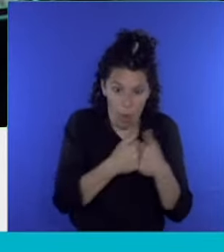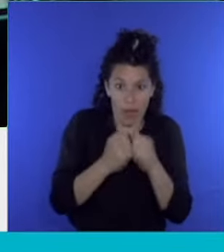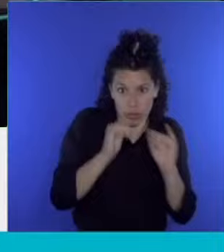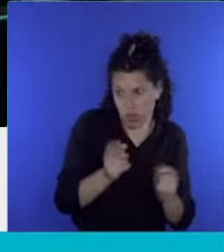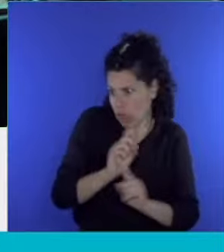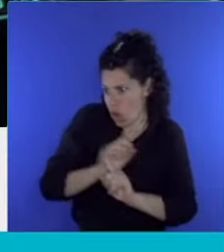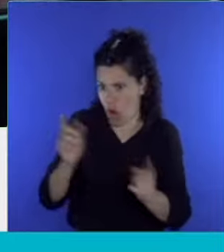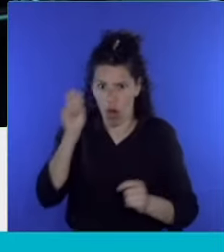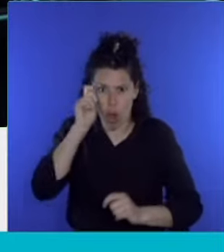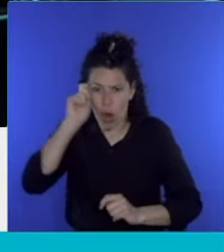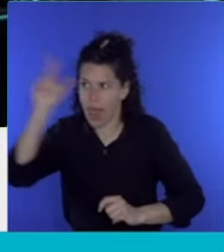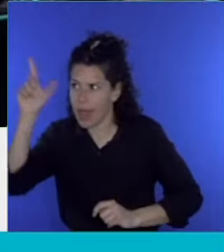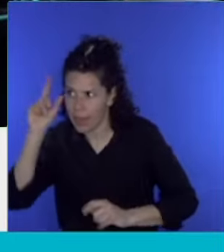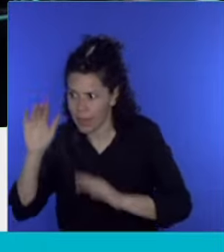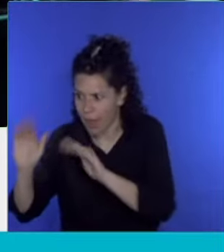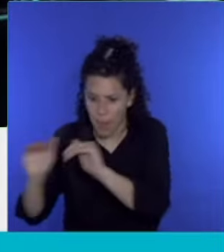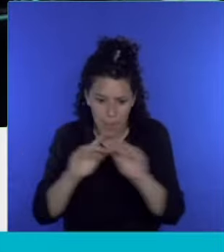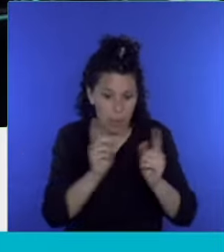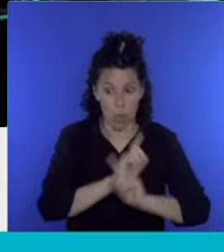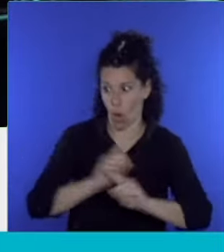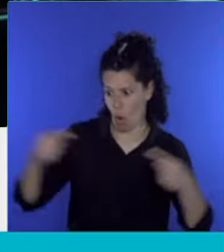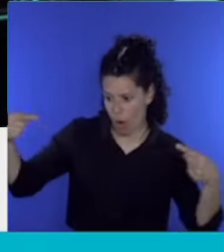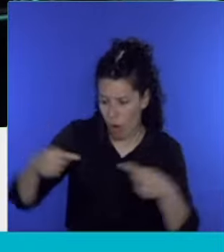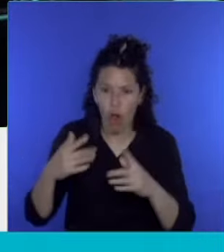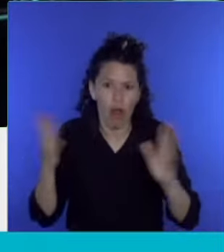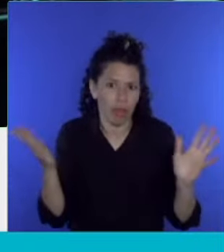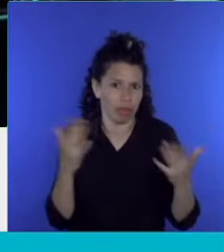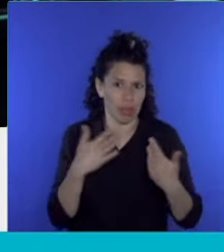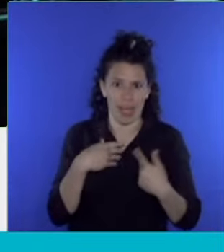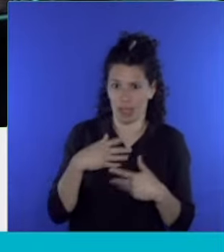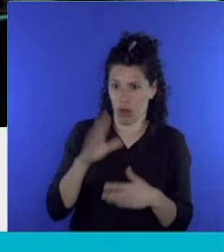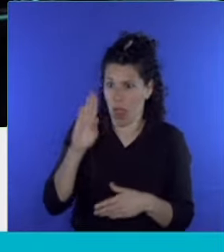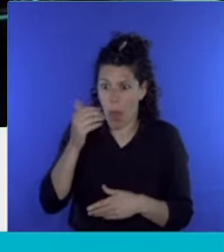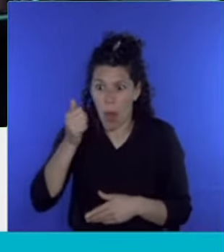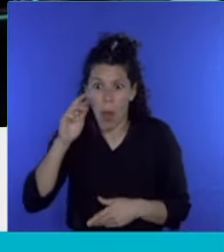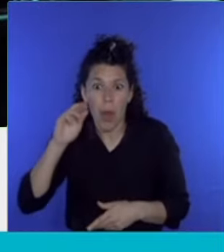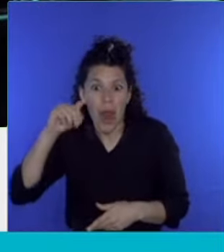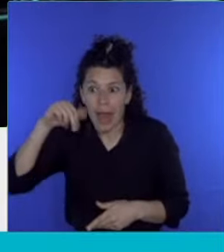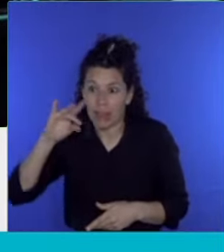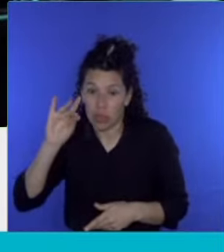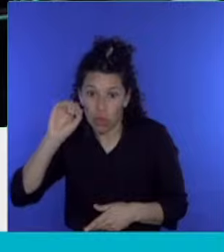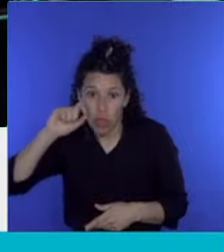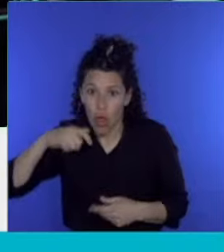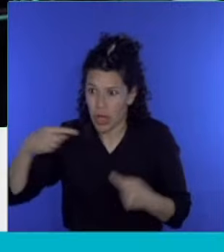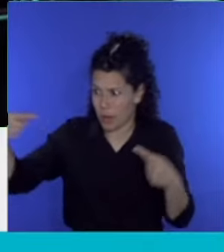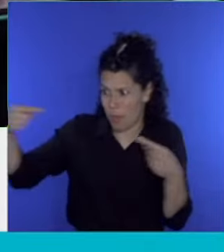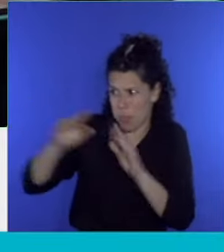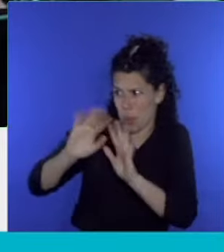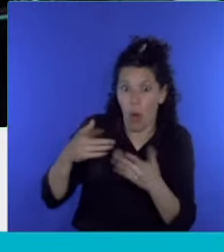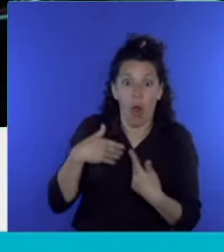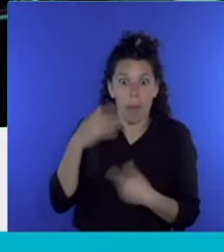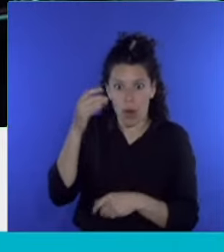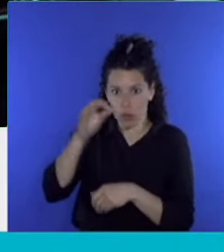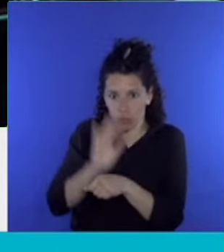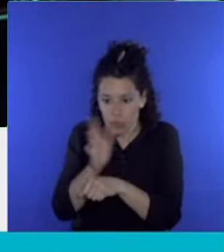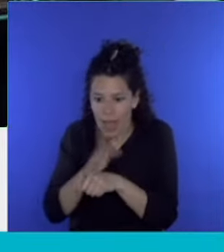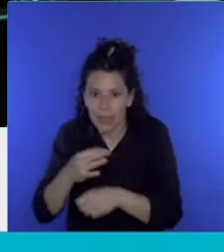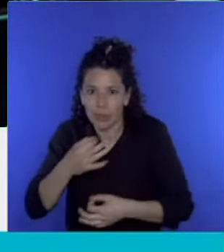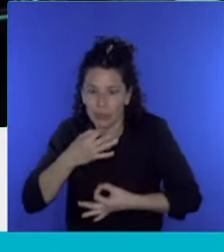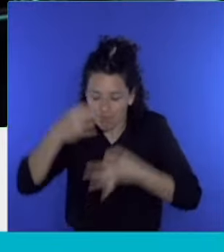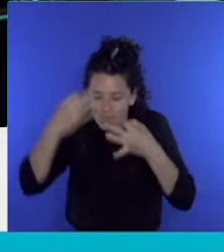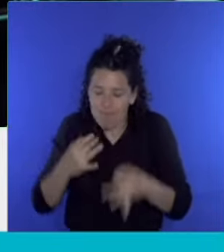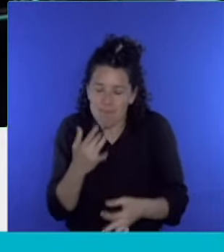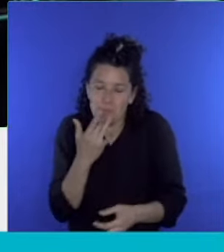yo con brandoni estoy en las antípodas pero es un actor de la como lo es franchela como lo es